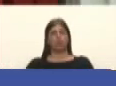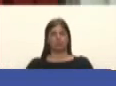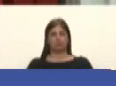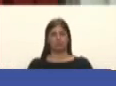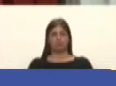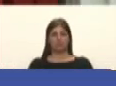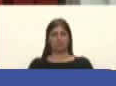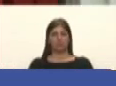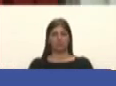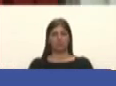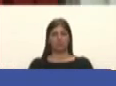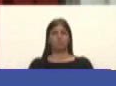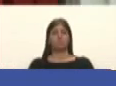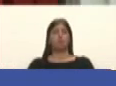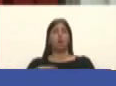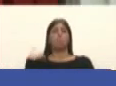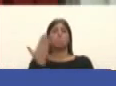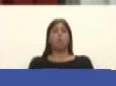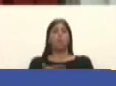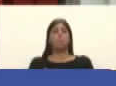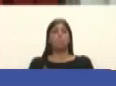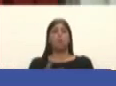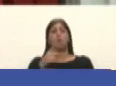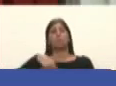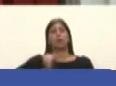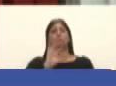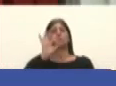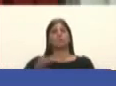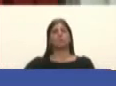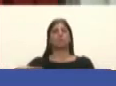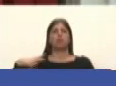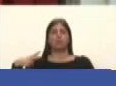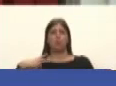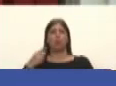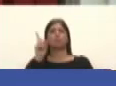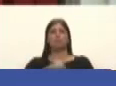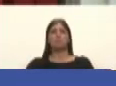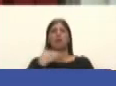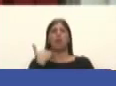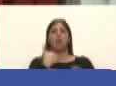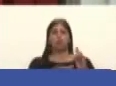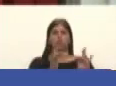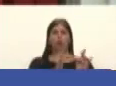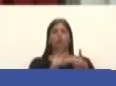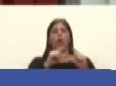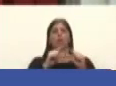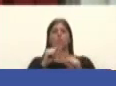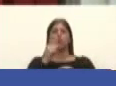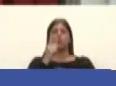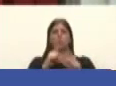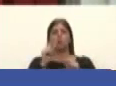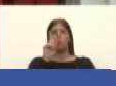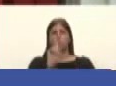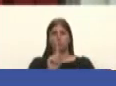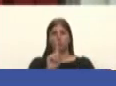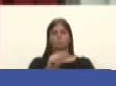la agenda del interior, la agenda federal que tenemos. Pero Digo, por una parte lo tenemos a usted como representante de lo